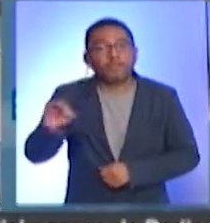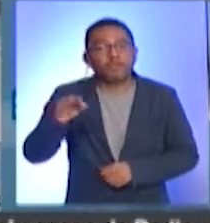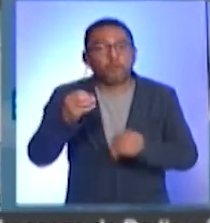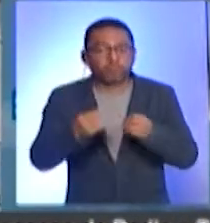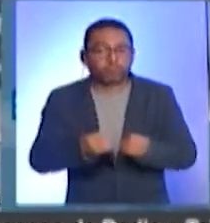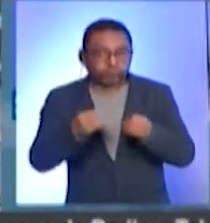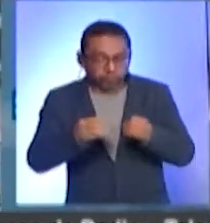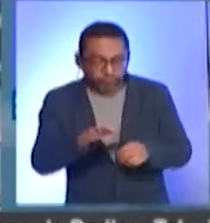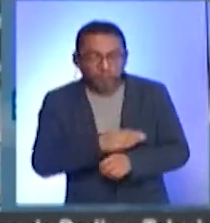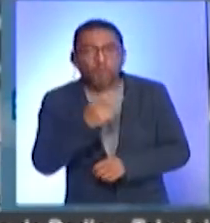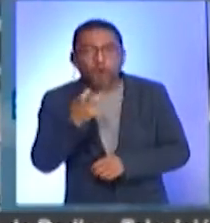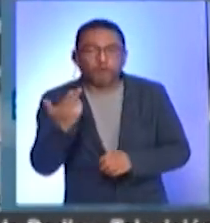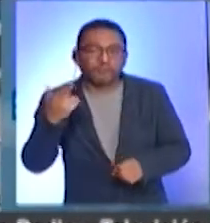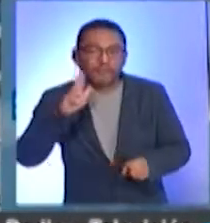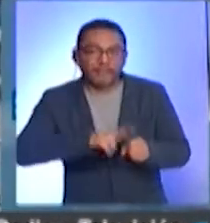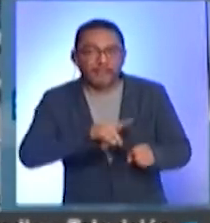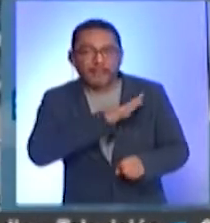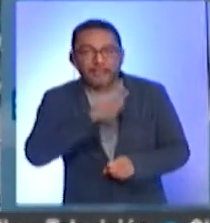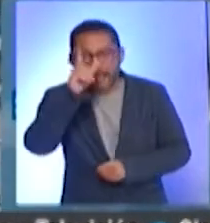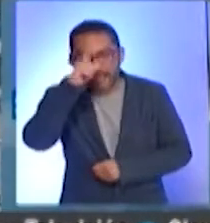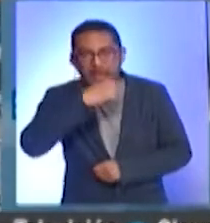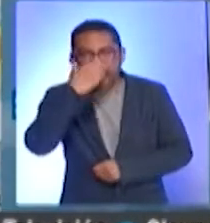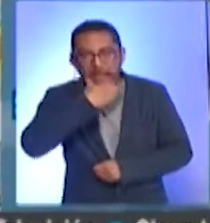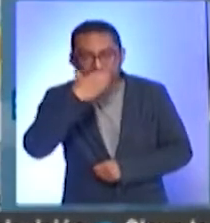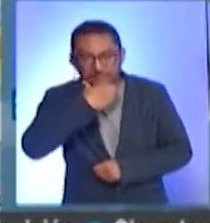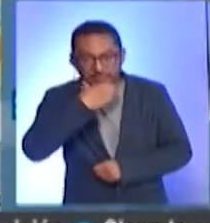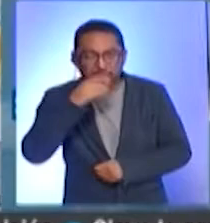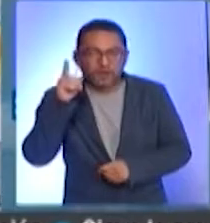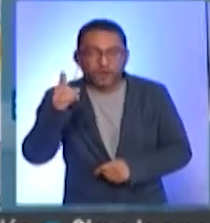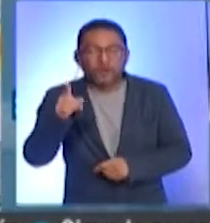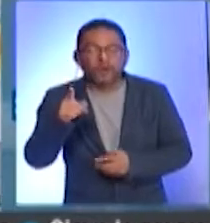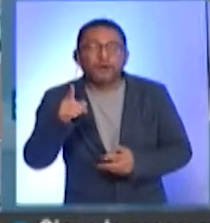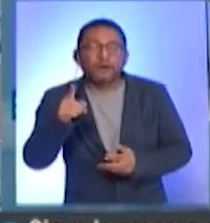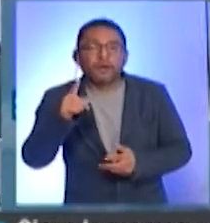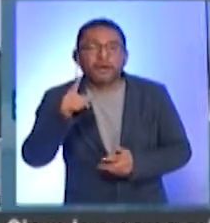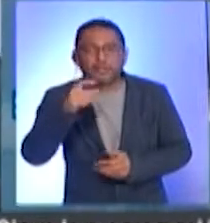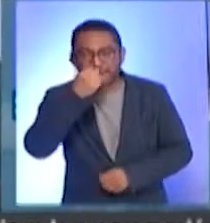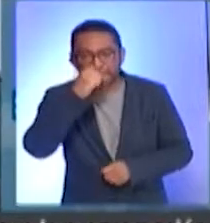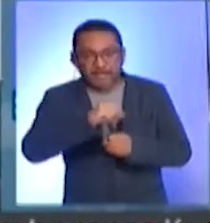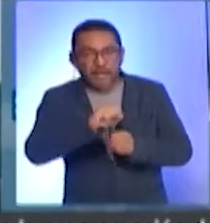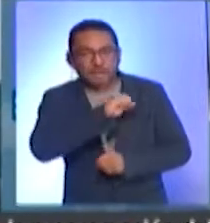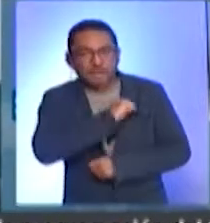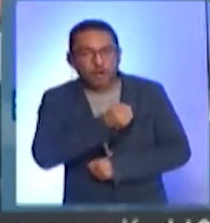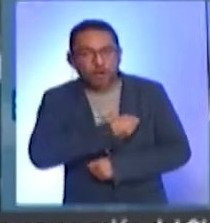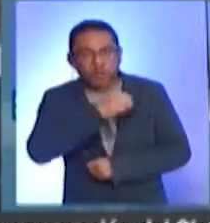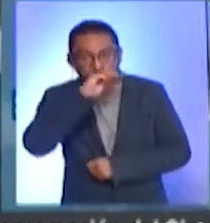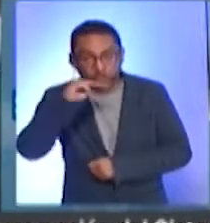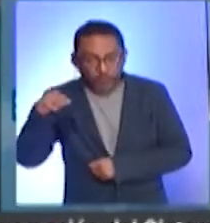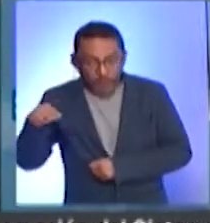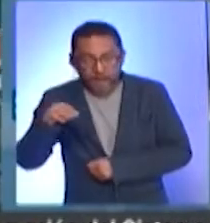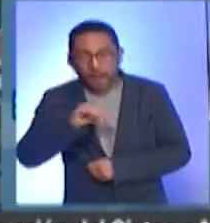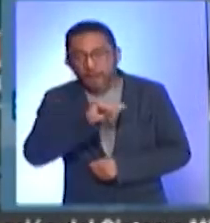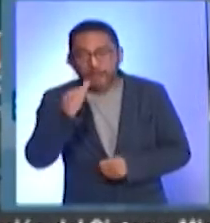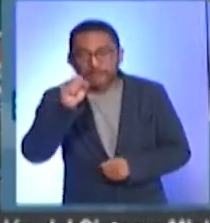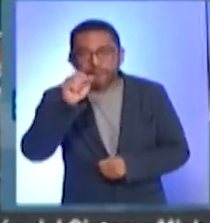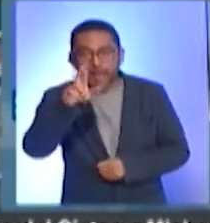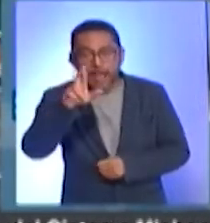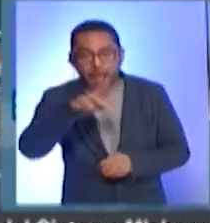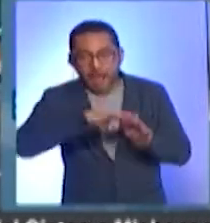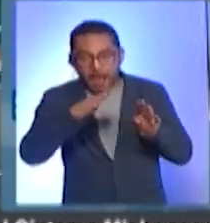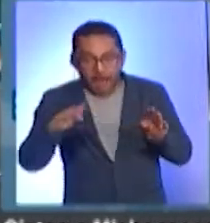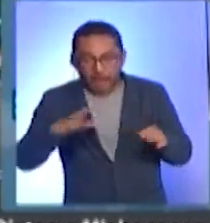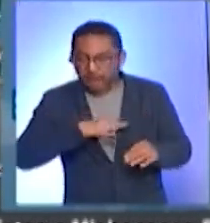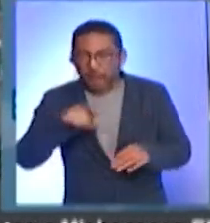anterior deriva que el hospital general de lázaro cárdenas doctora elena hábiles de la secretaría de salud de michoacán y el cemar se